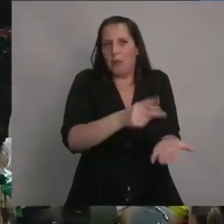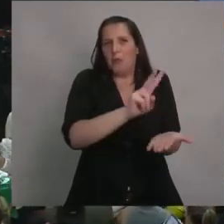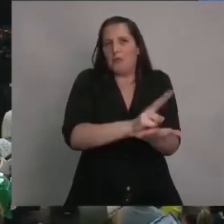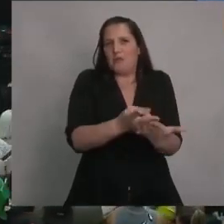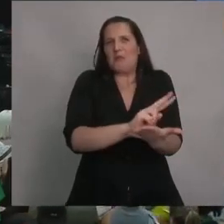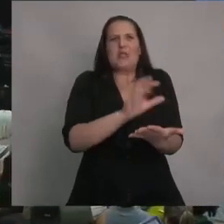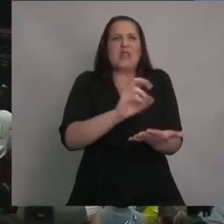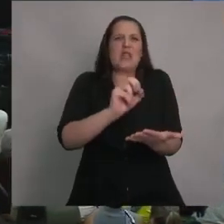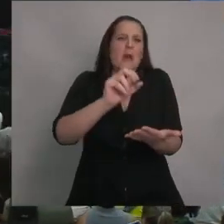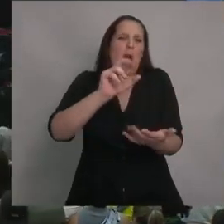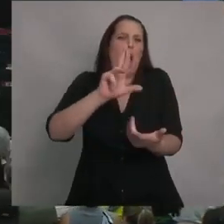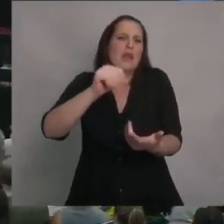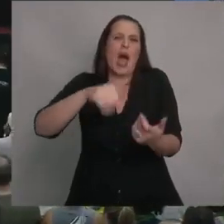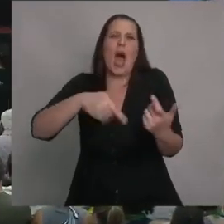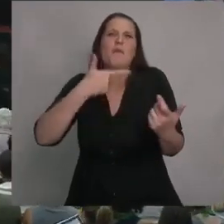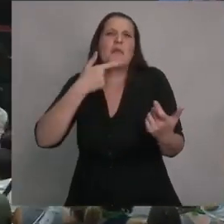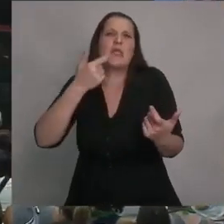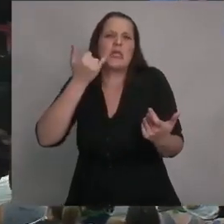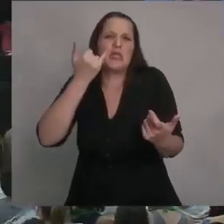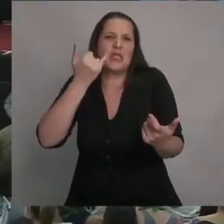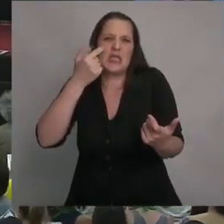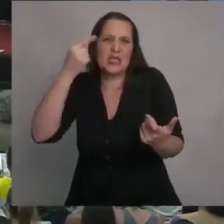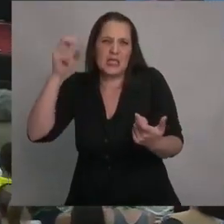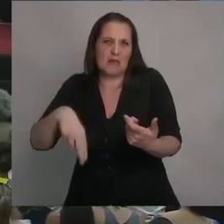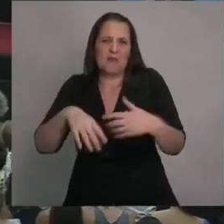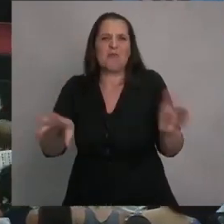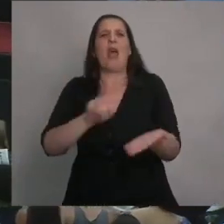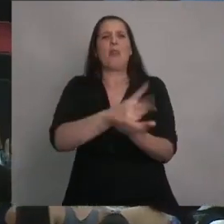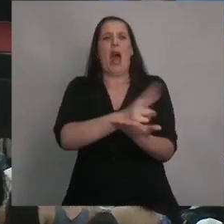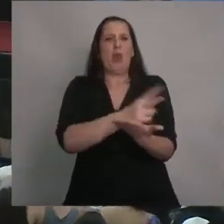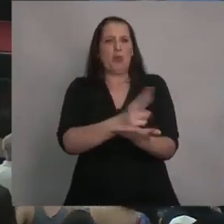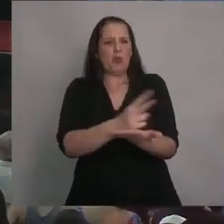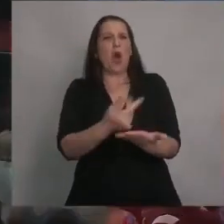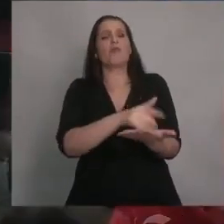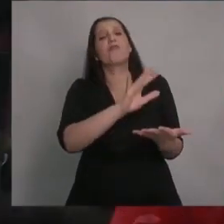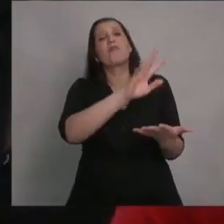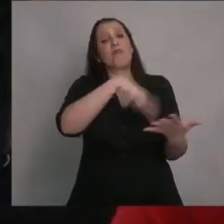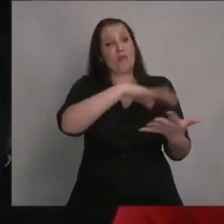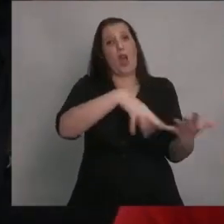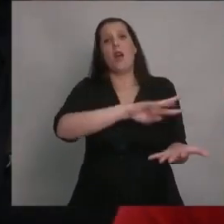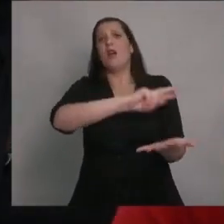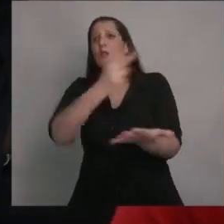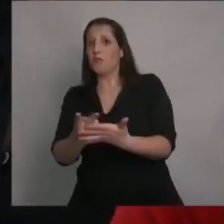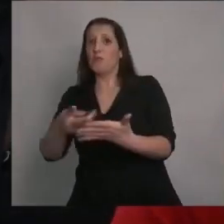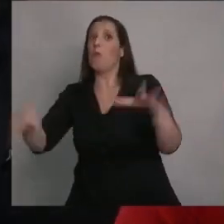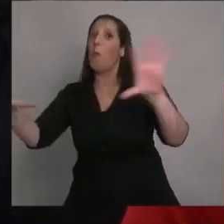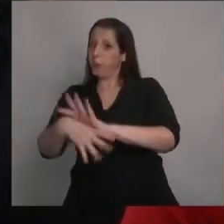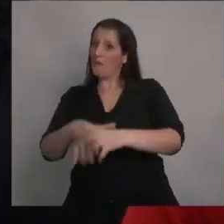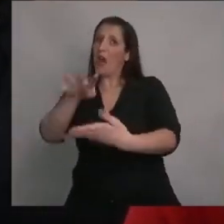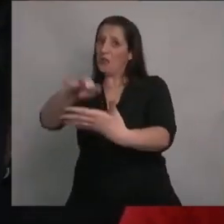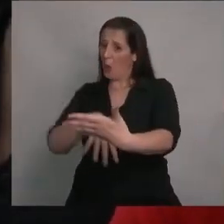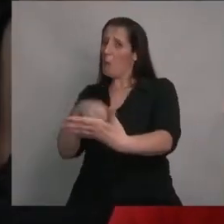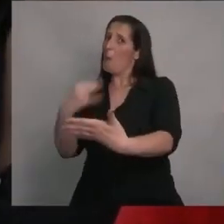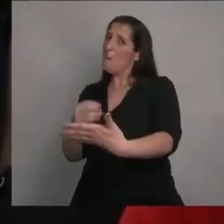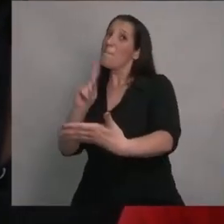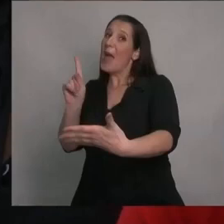llamado Ramsey McGlazer, y lo tradujo perfecto. Pero cuando llegó a la expresión, a esa categoría que uso